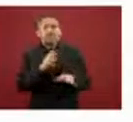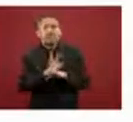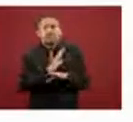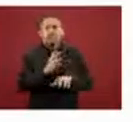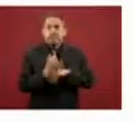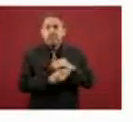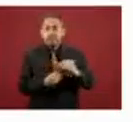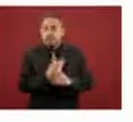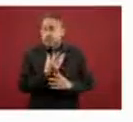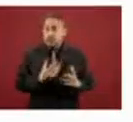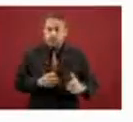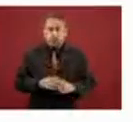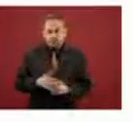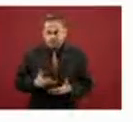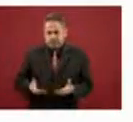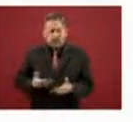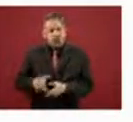año alrededor de